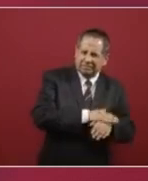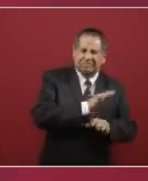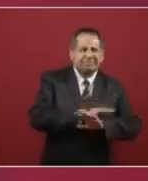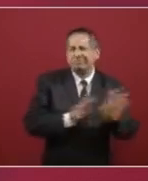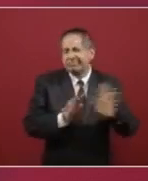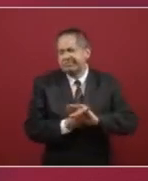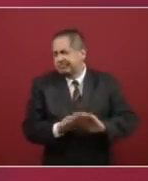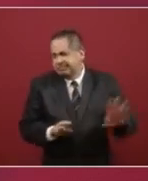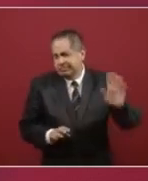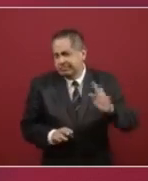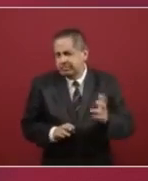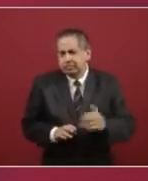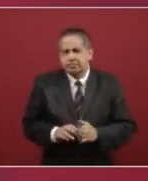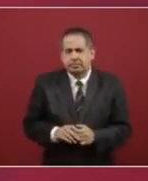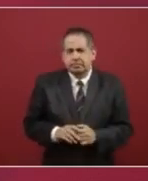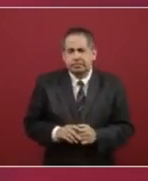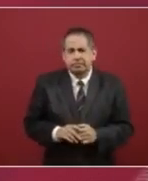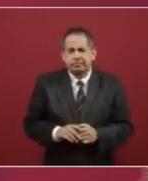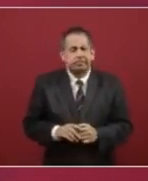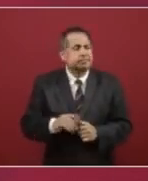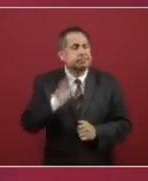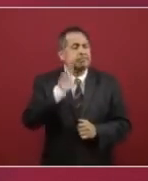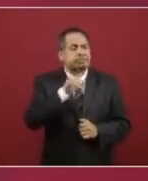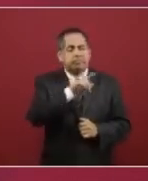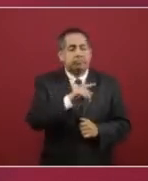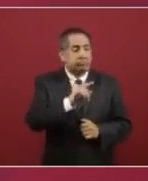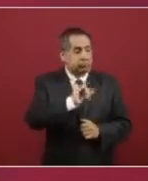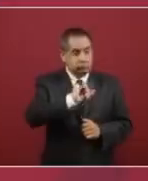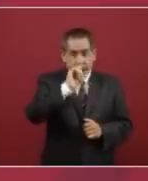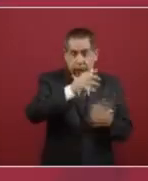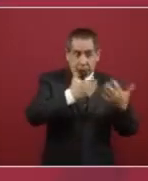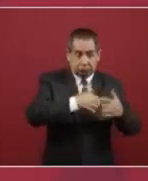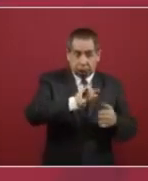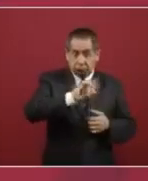Pero empresas afamadas